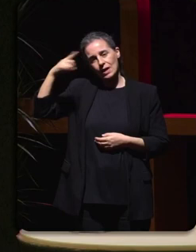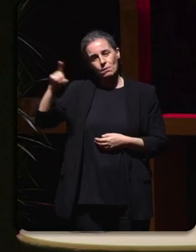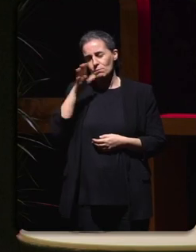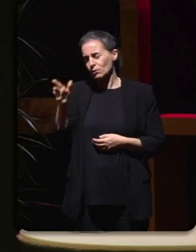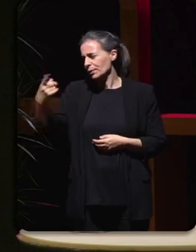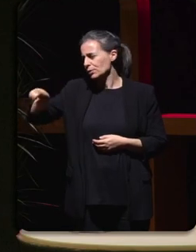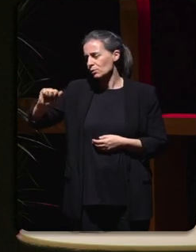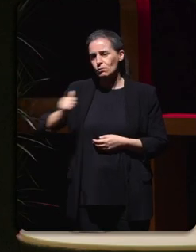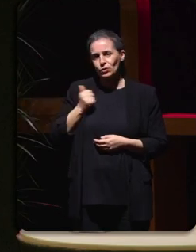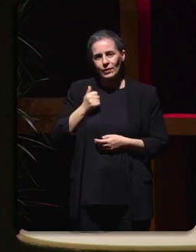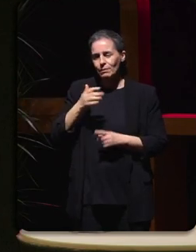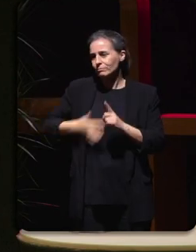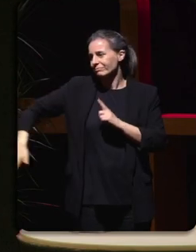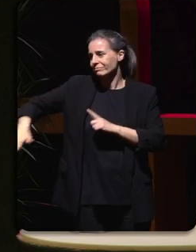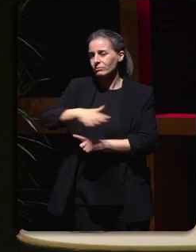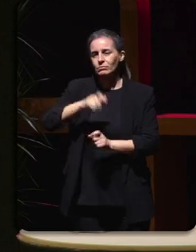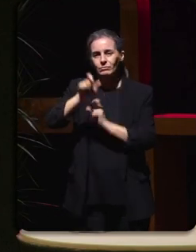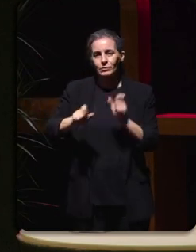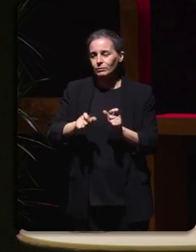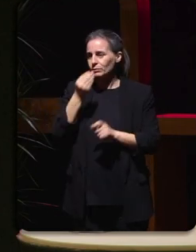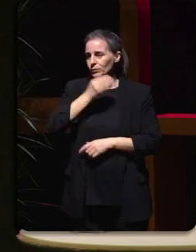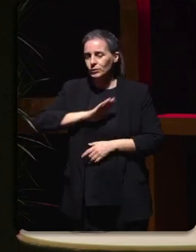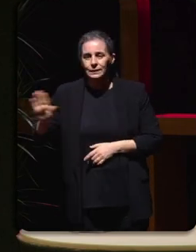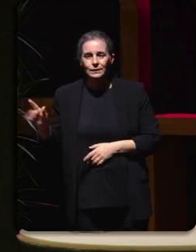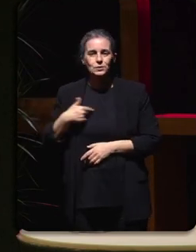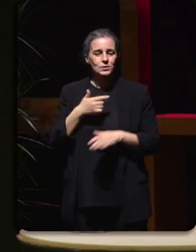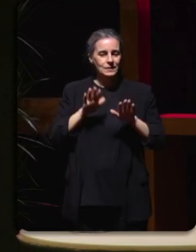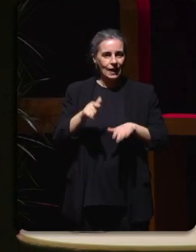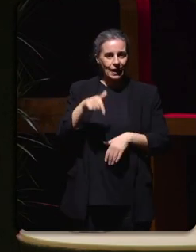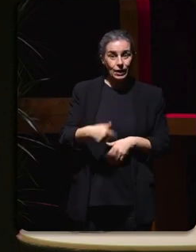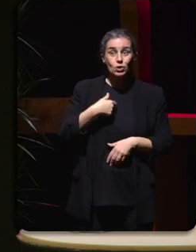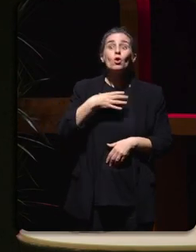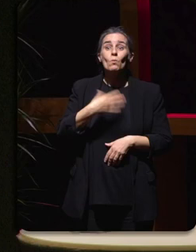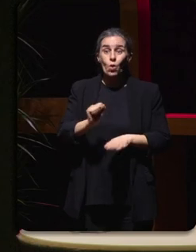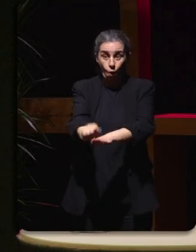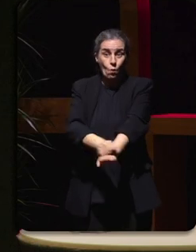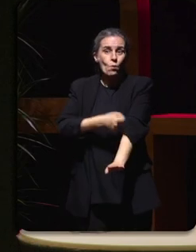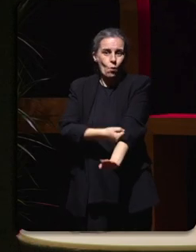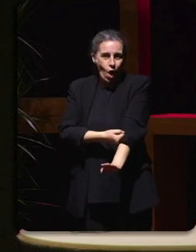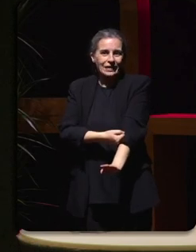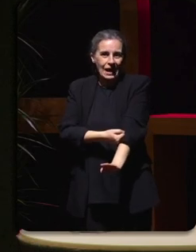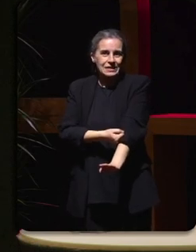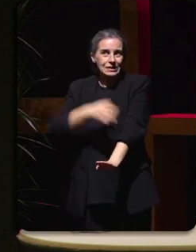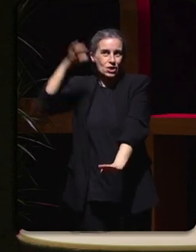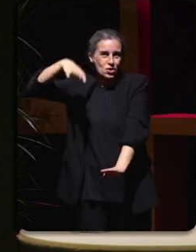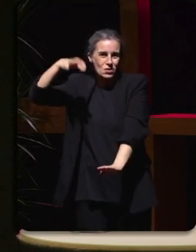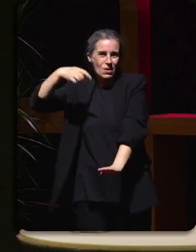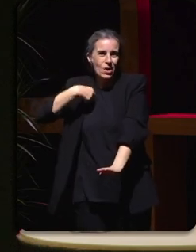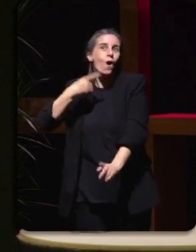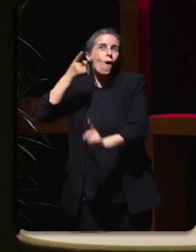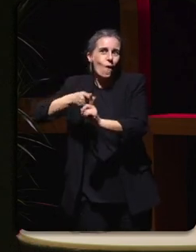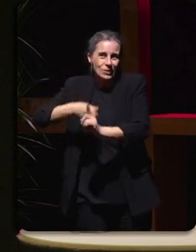la oportunidad de estar rodeada de gente estupenda por estar aquí por poder ponerme mis botas de agua y usarlas en el